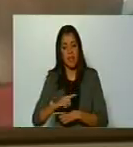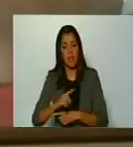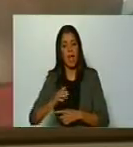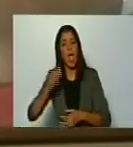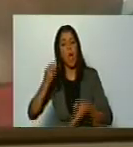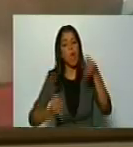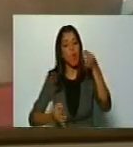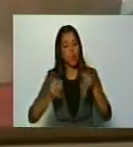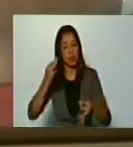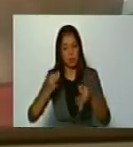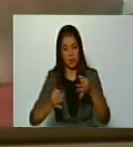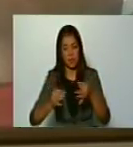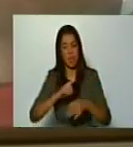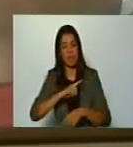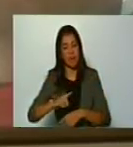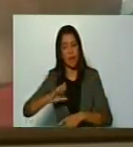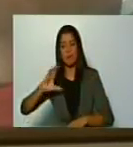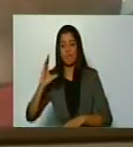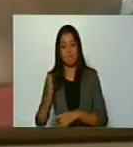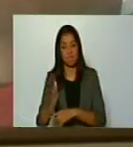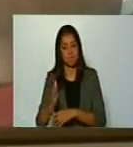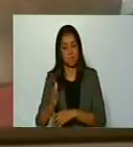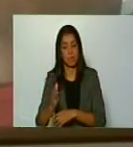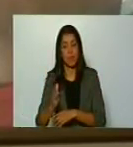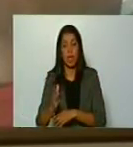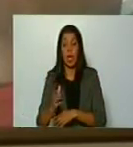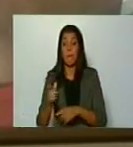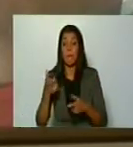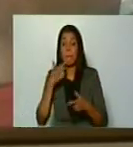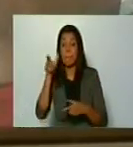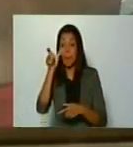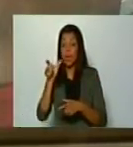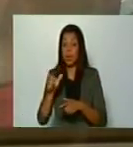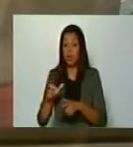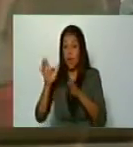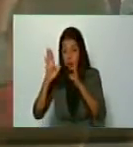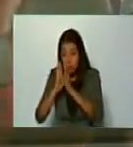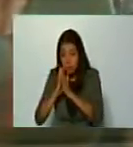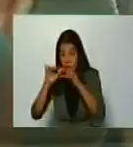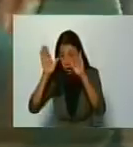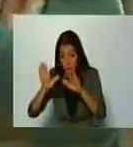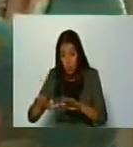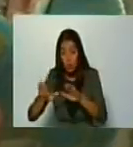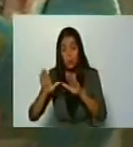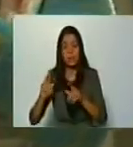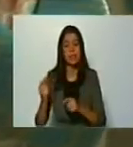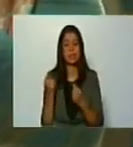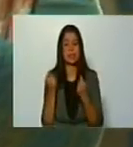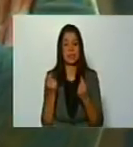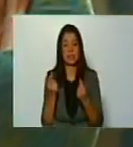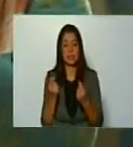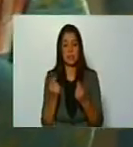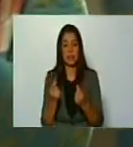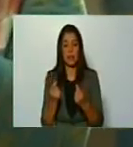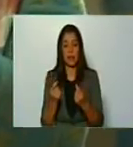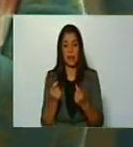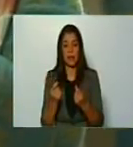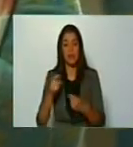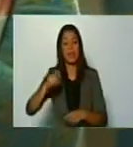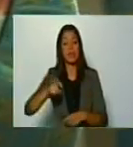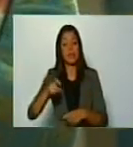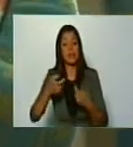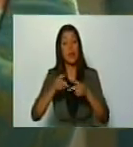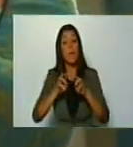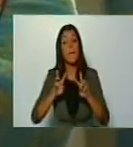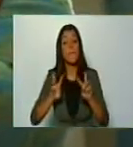impunidad, aquí no hay vacas sagradas. Y además decía: no habrá paz